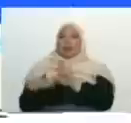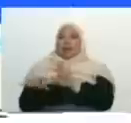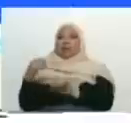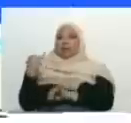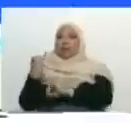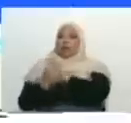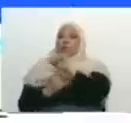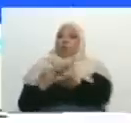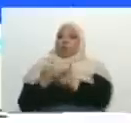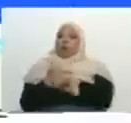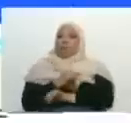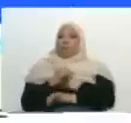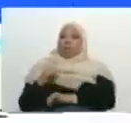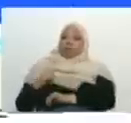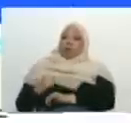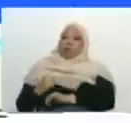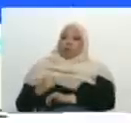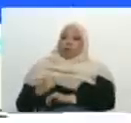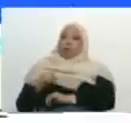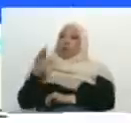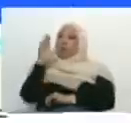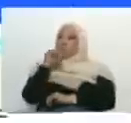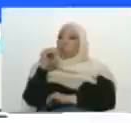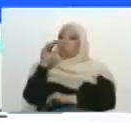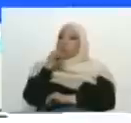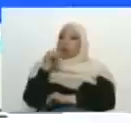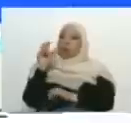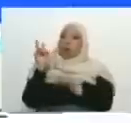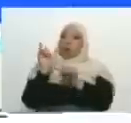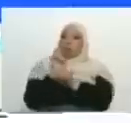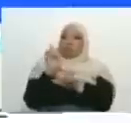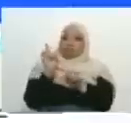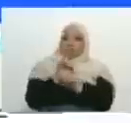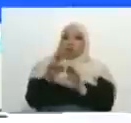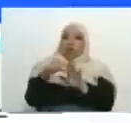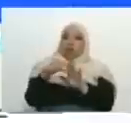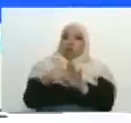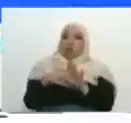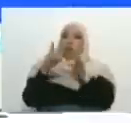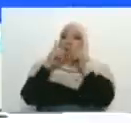quedó norma sobre el planeta que no hayan violado con esta decisión.